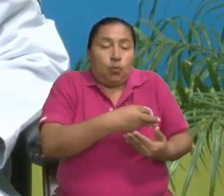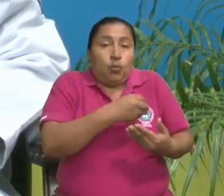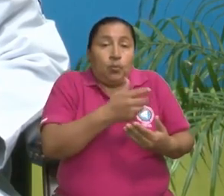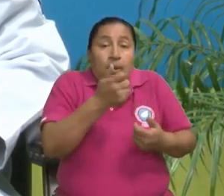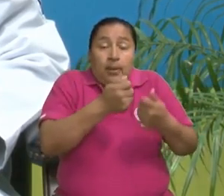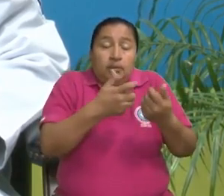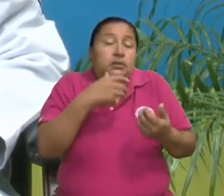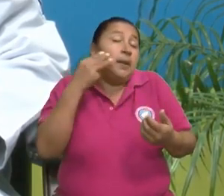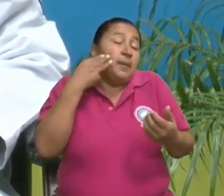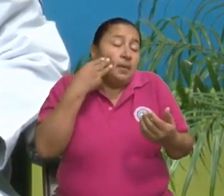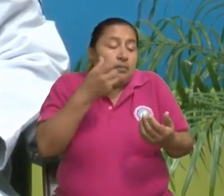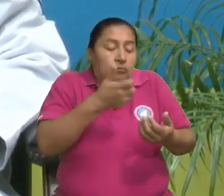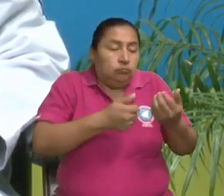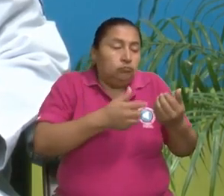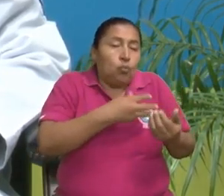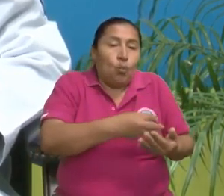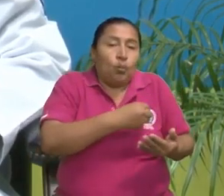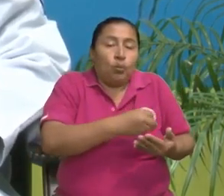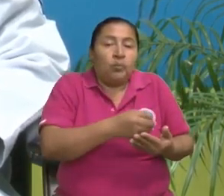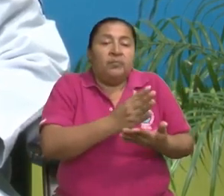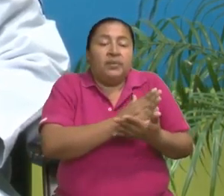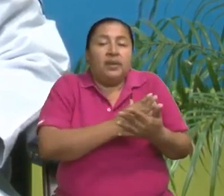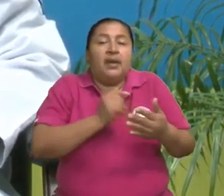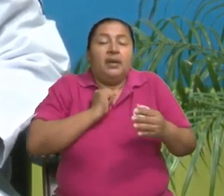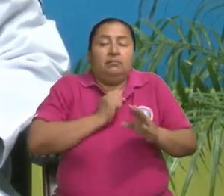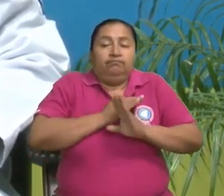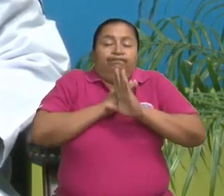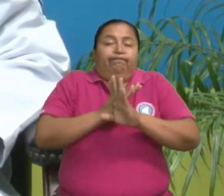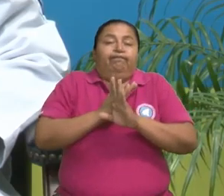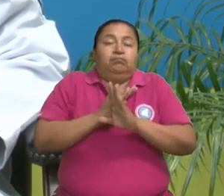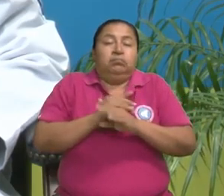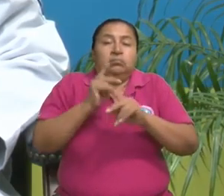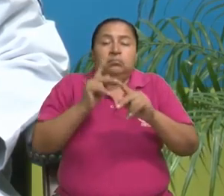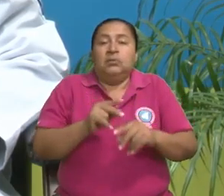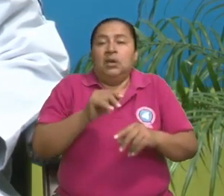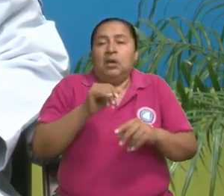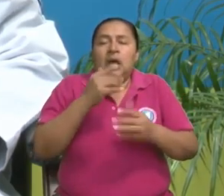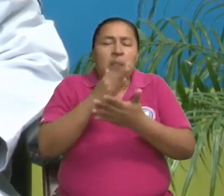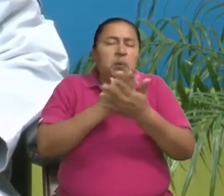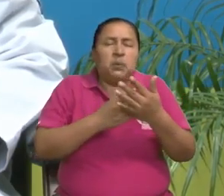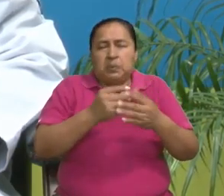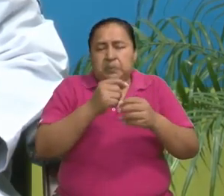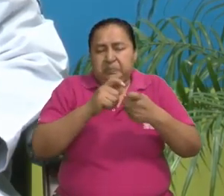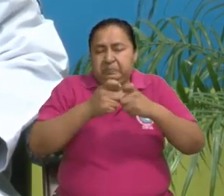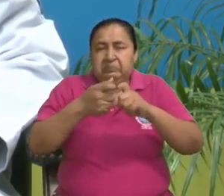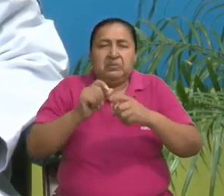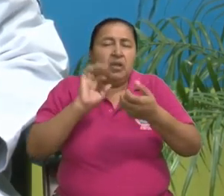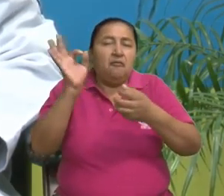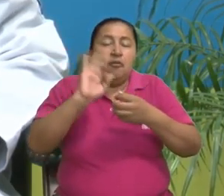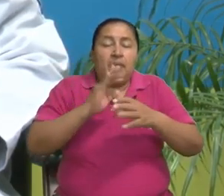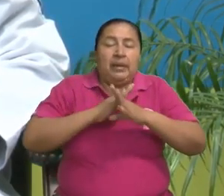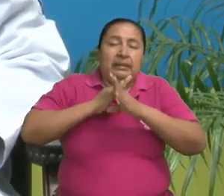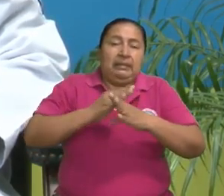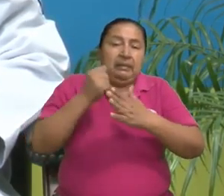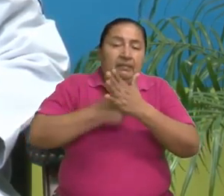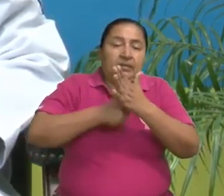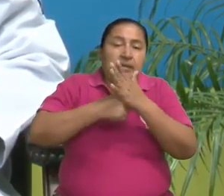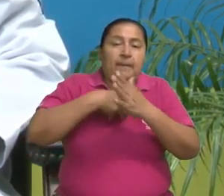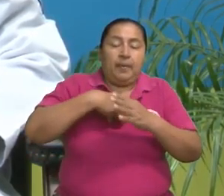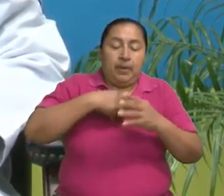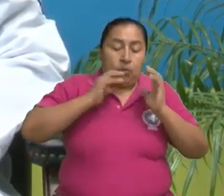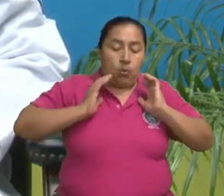se transmiten al inmunoglobulinas que son metas este el mecanismo de un mecanismo de defensa